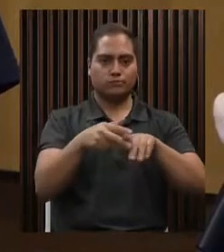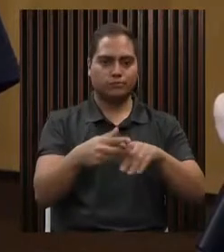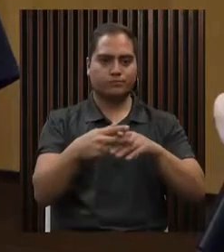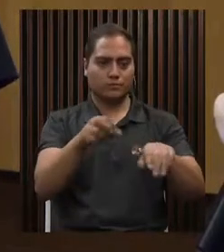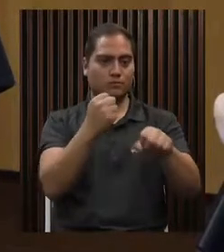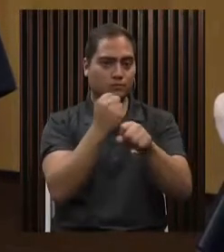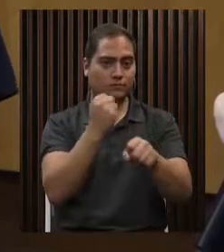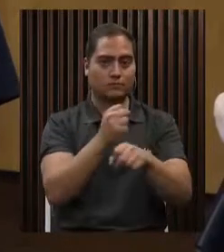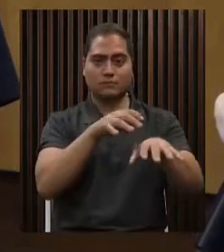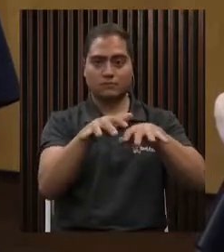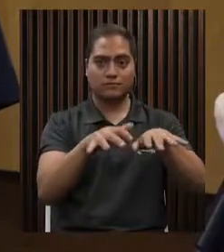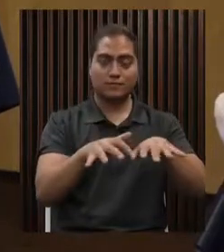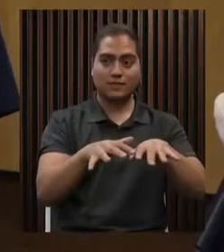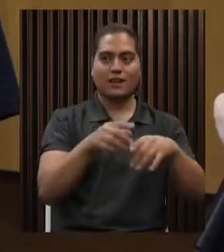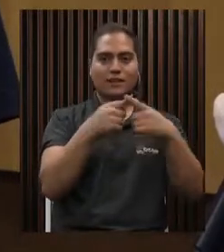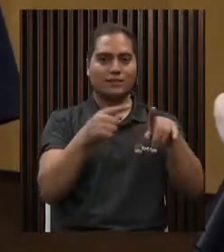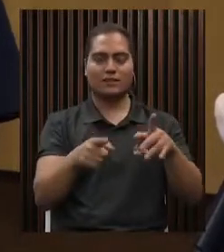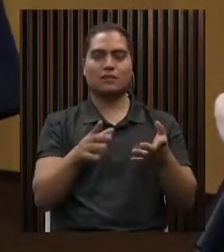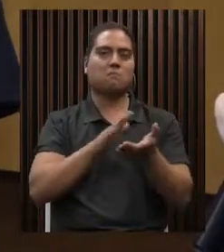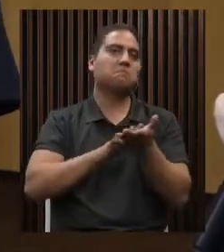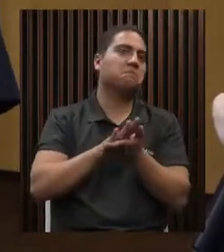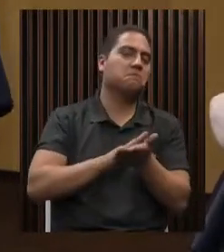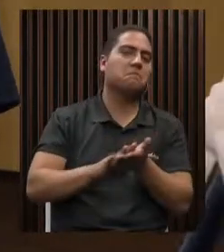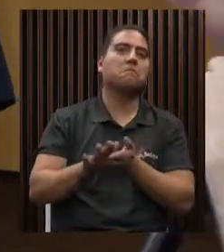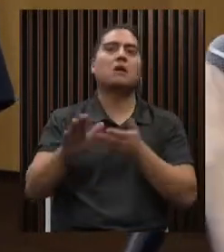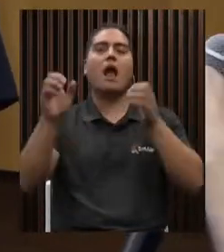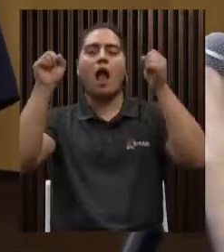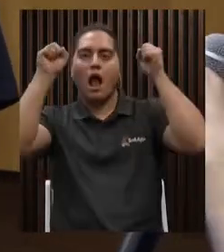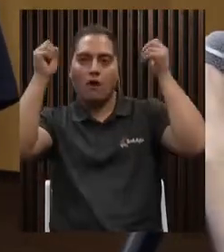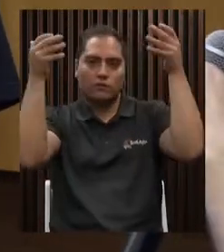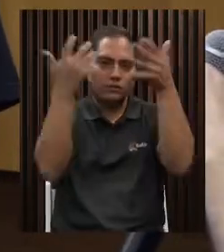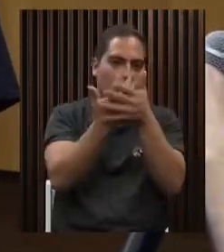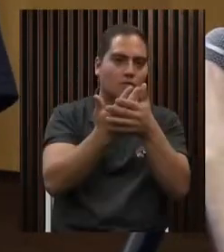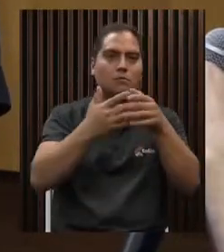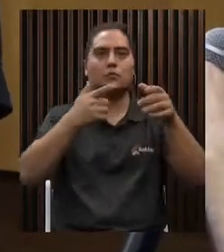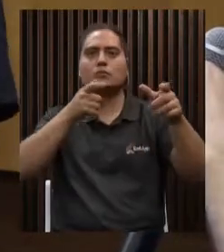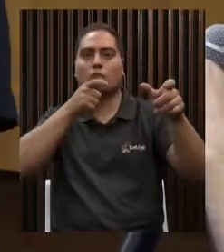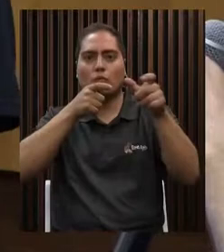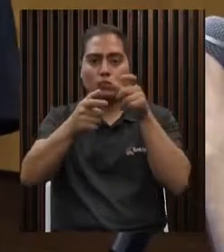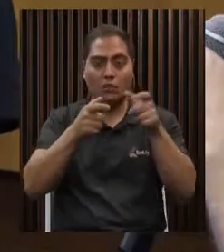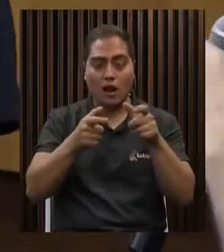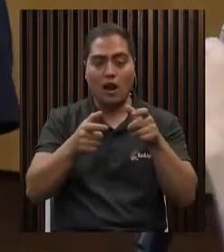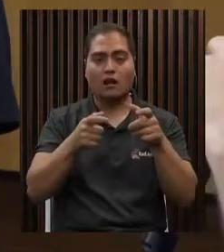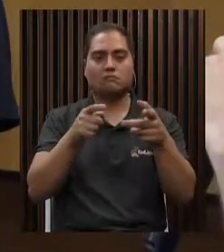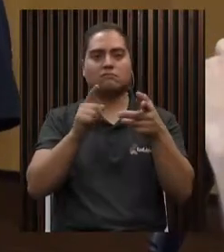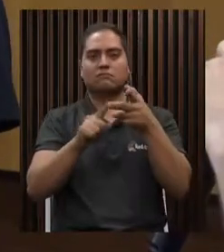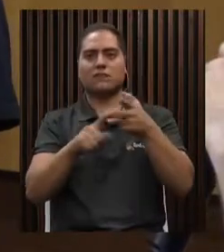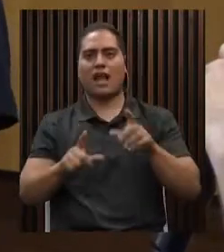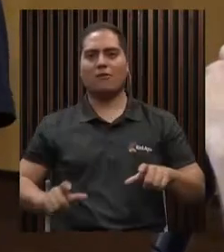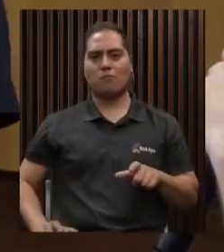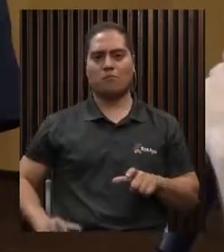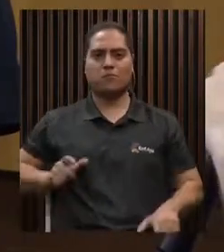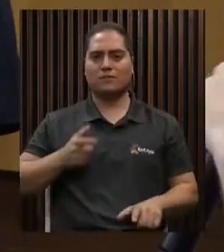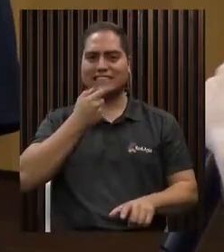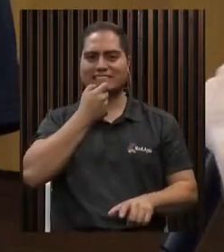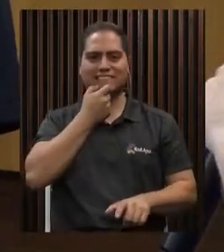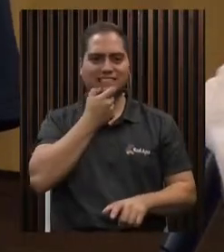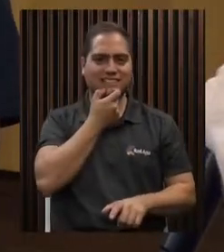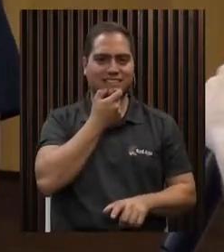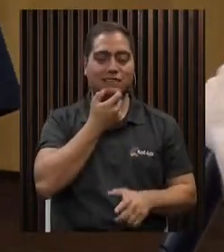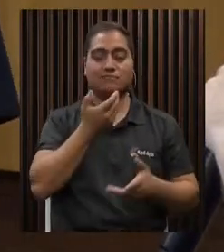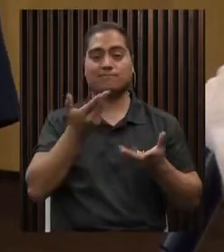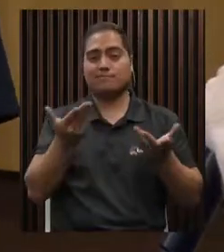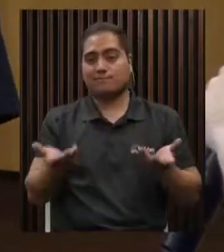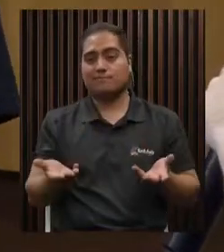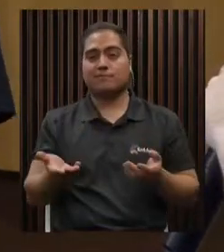como autismo, Tourette, dispraxia, condiciones que en el pasado se veían como